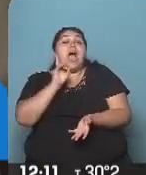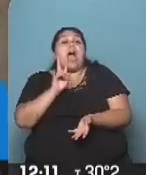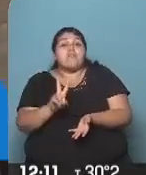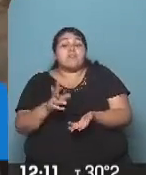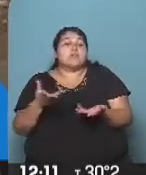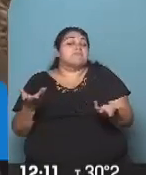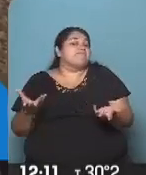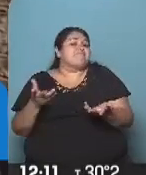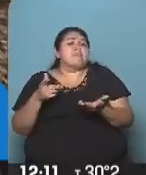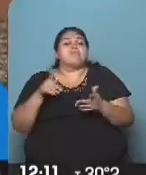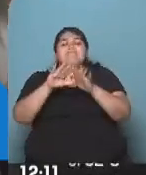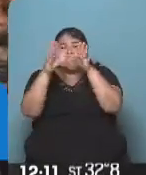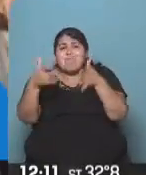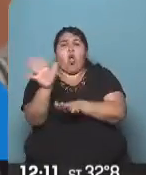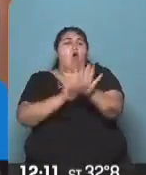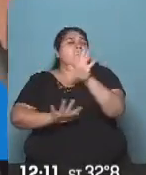que la mala organización,